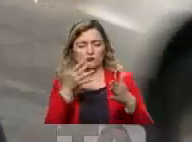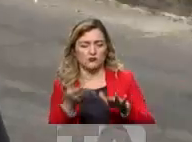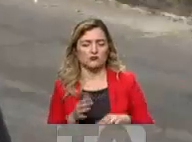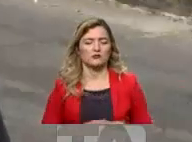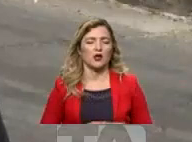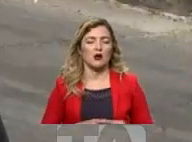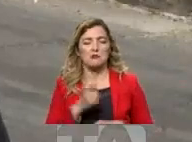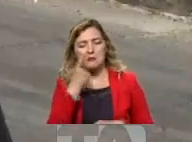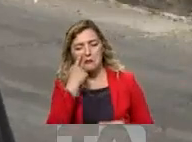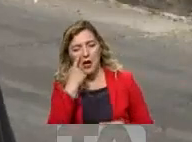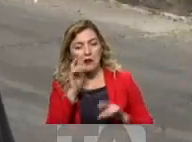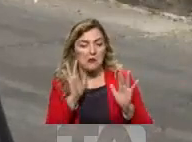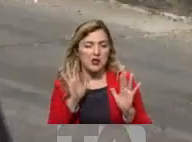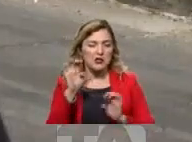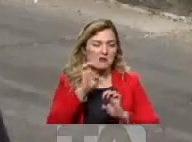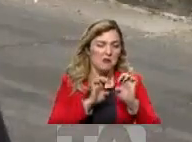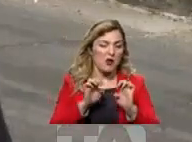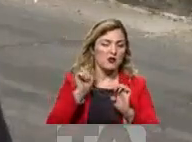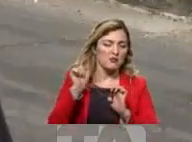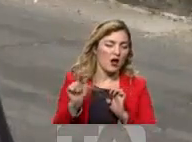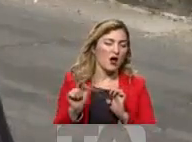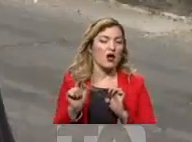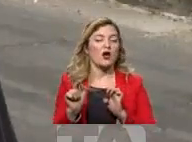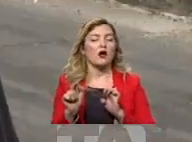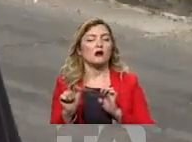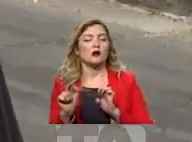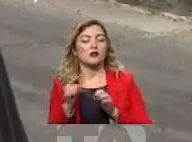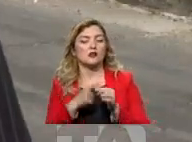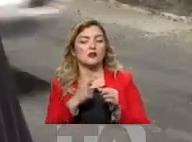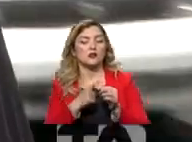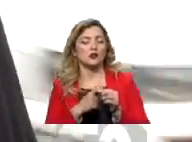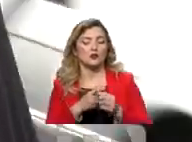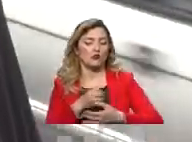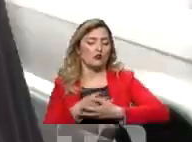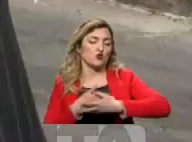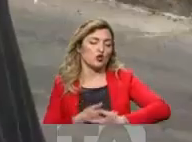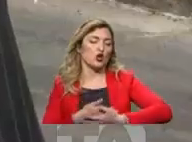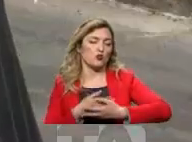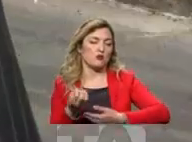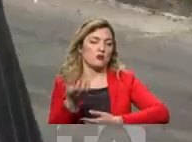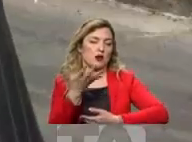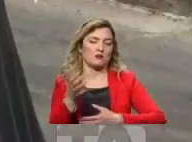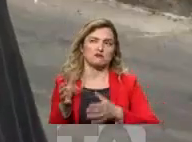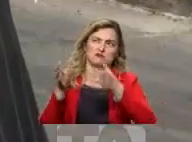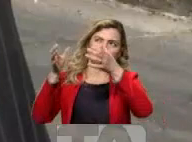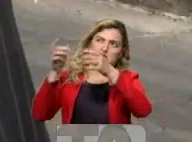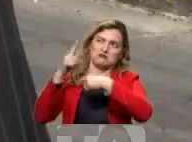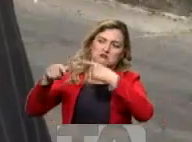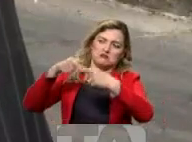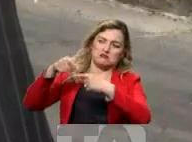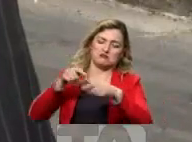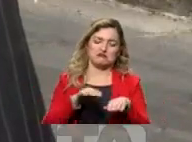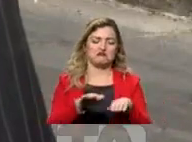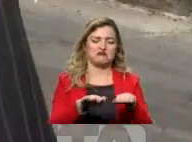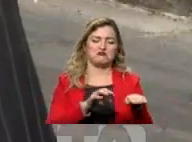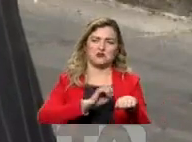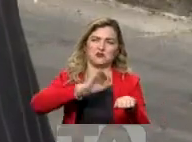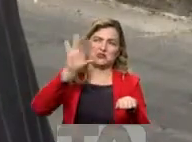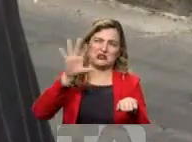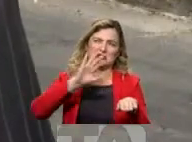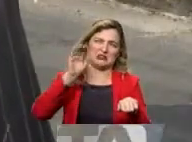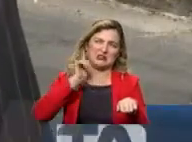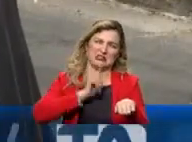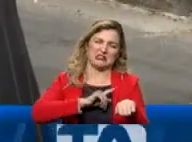conseguido unos peluches de color blanco a fin de determinar cuál es el grado de impacto sobre todo de la contaminación que